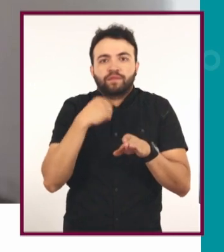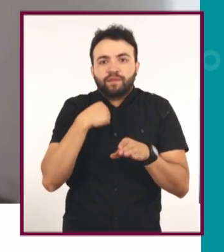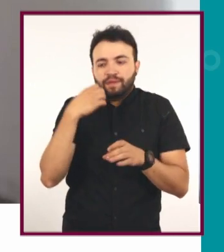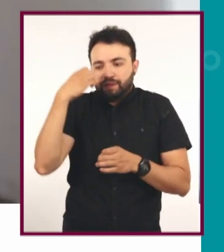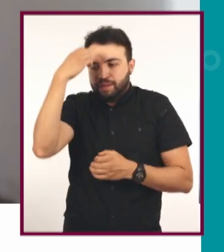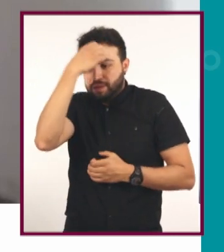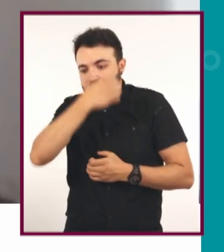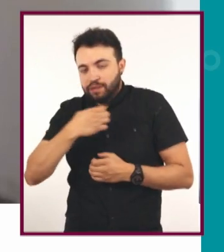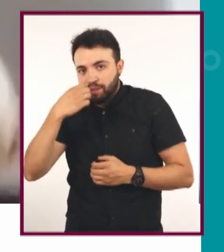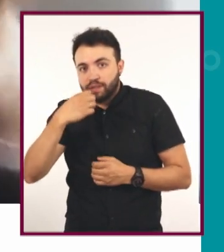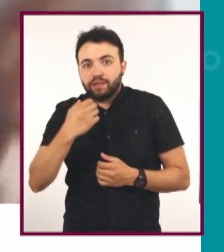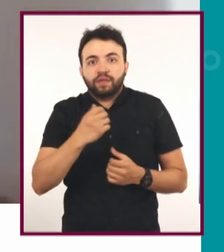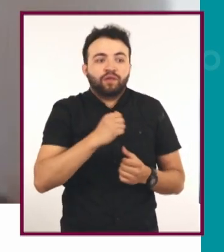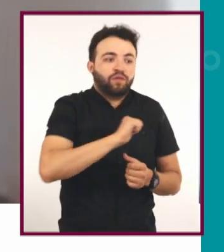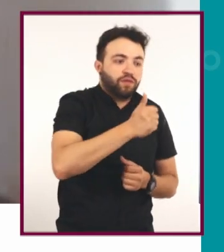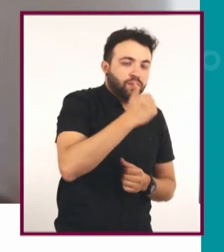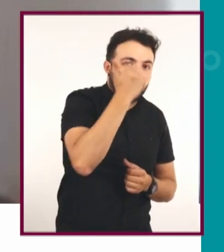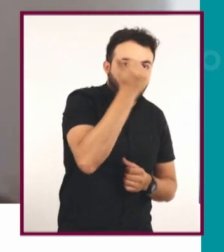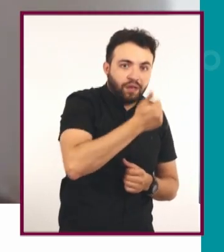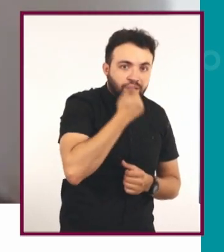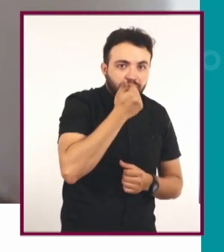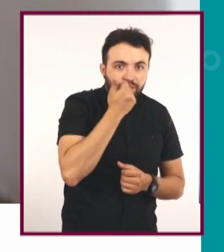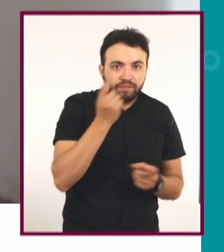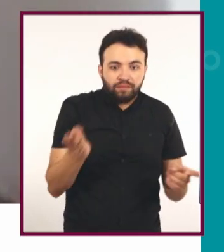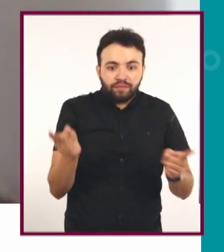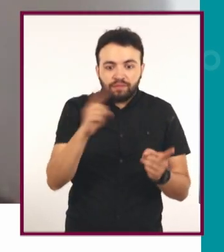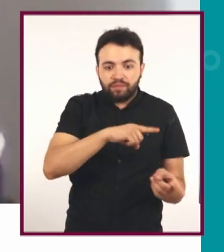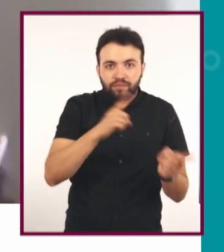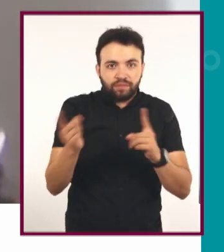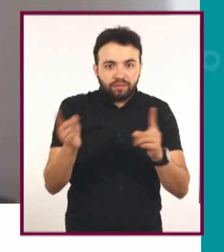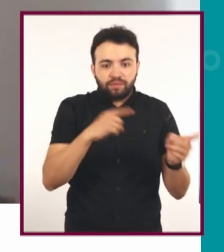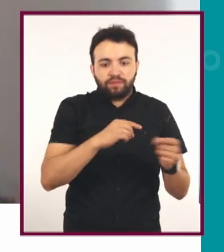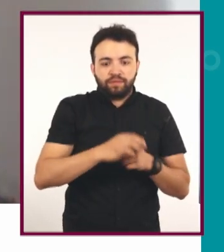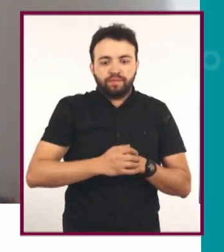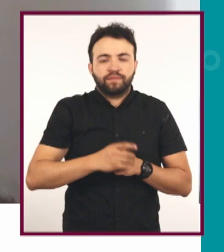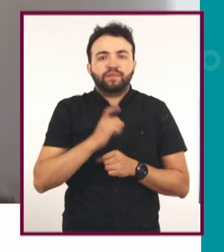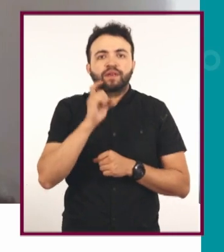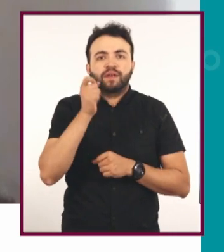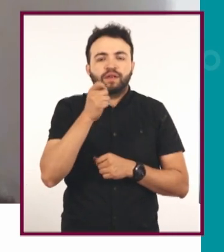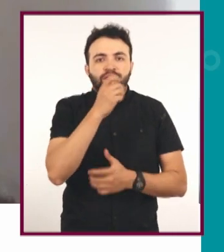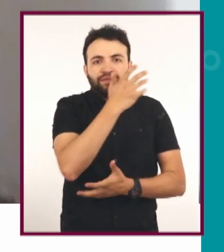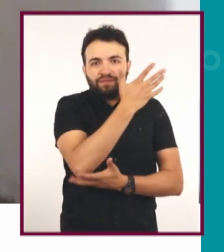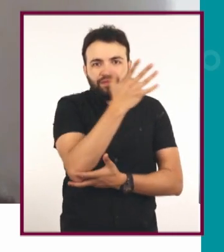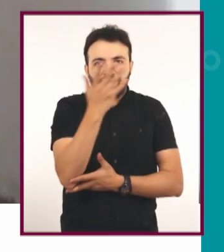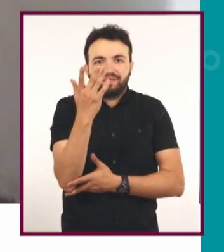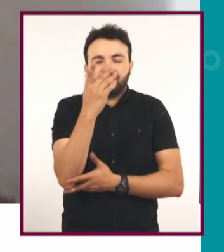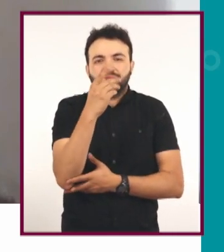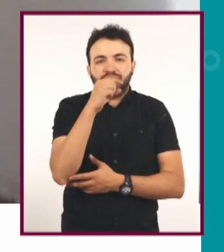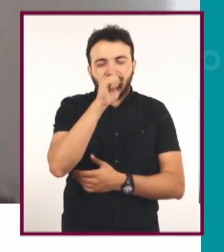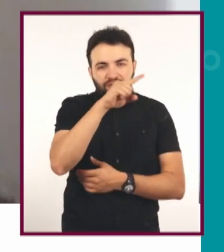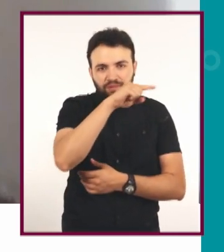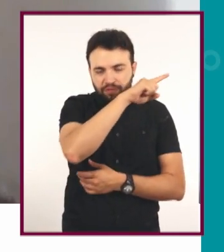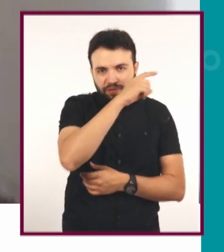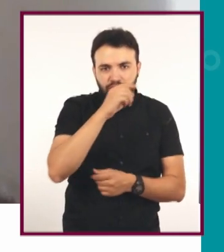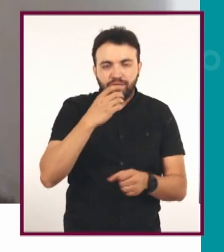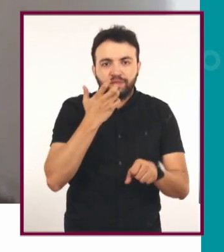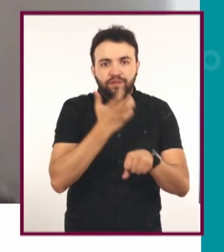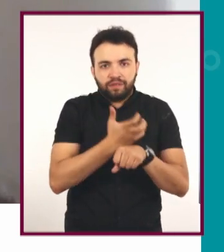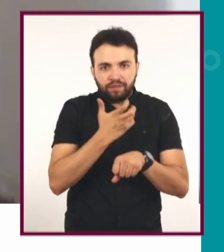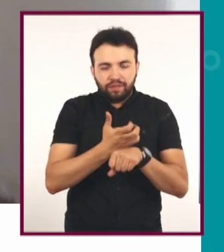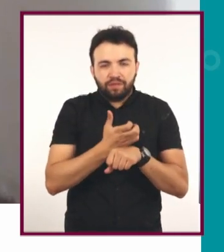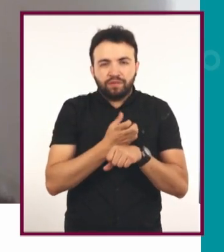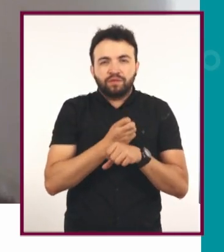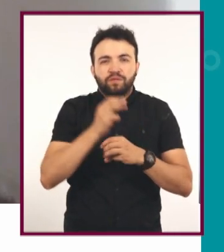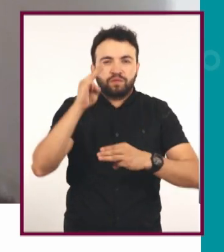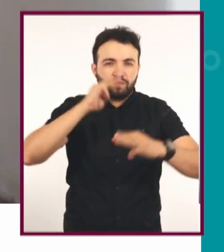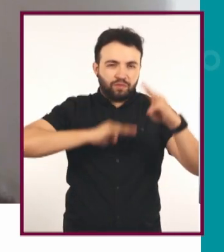Son como una especie de puente entre ya ser investigador y ser estudiante. El primero fue en el Jardín Botánico de